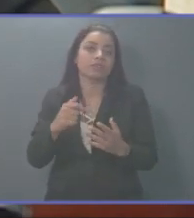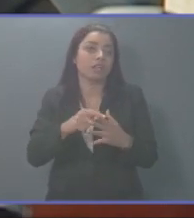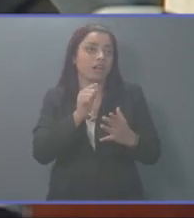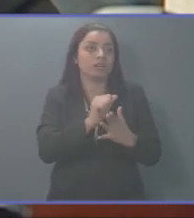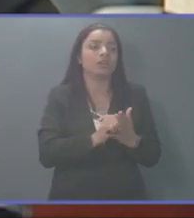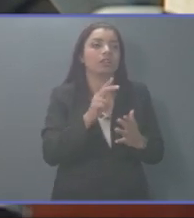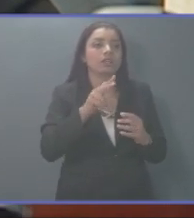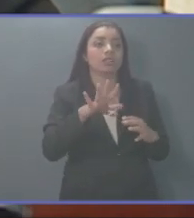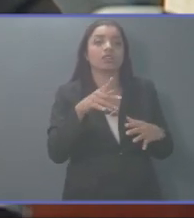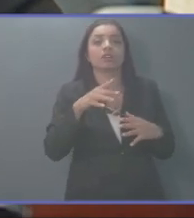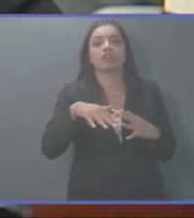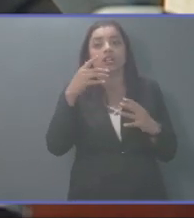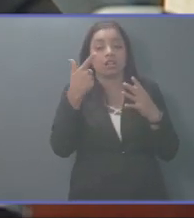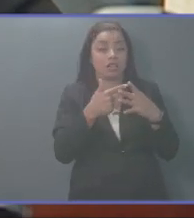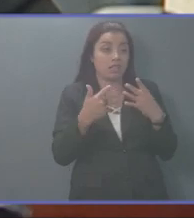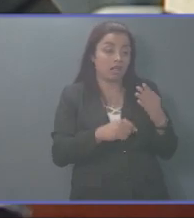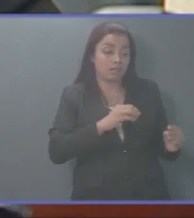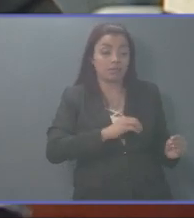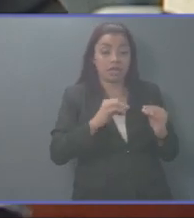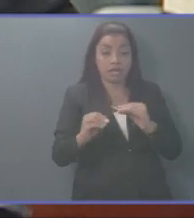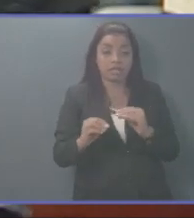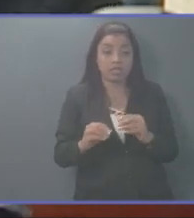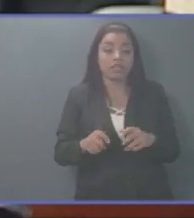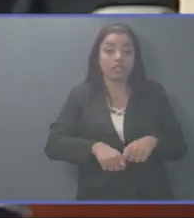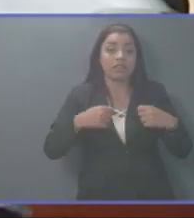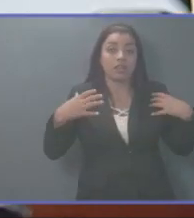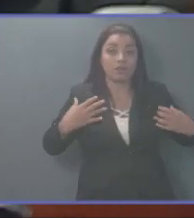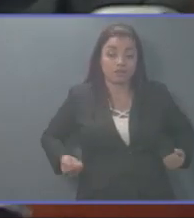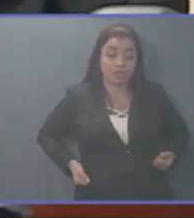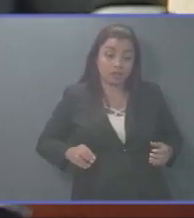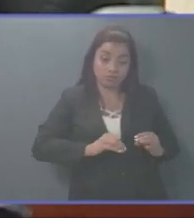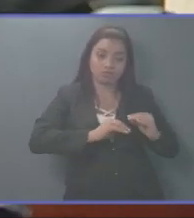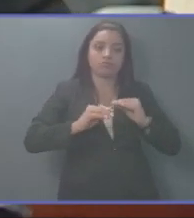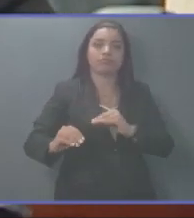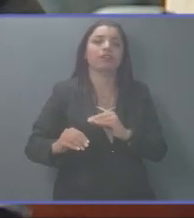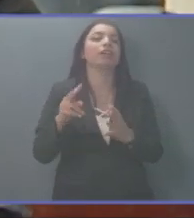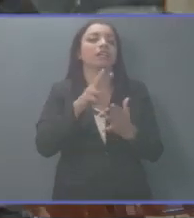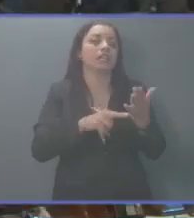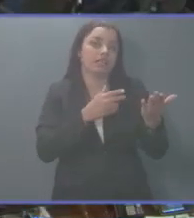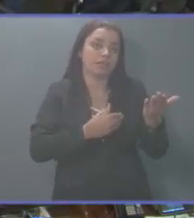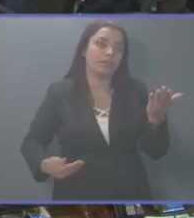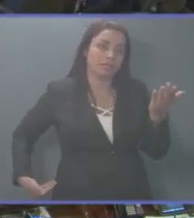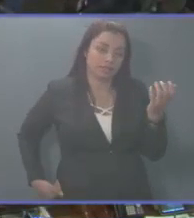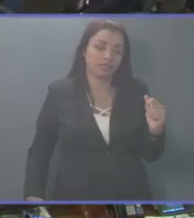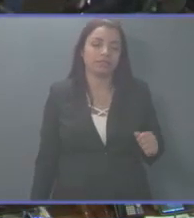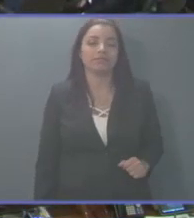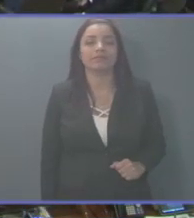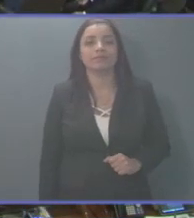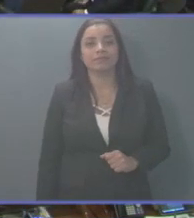en vigencia 30 días después de su publicación en el Diario Oficial. Leída la ley, presidente.